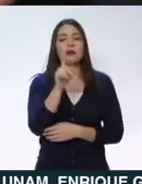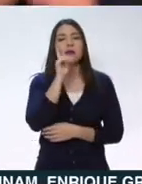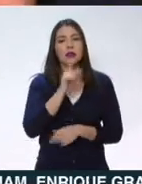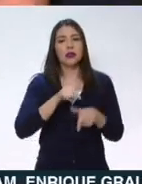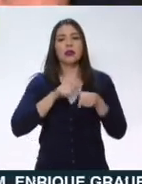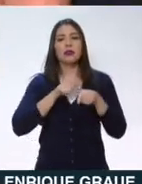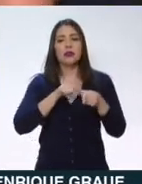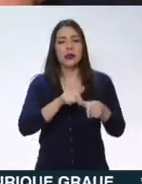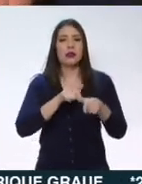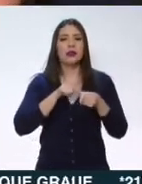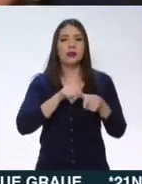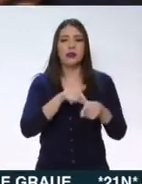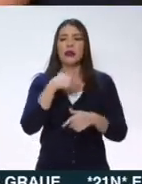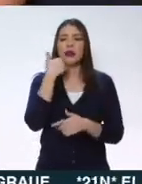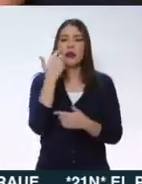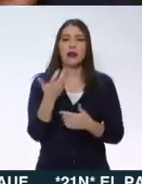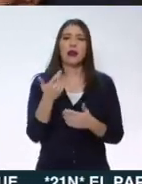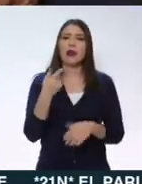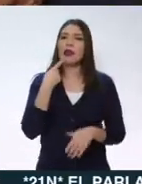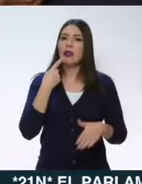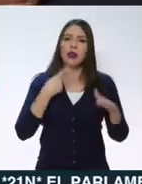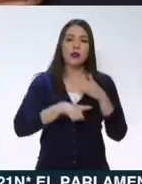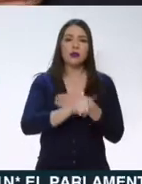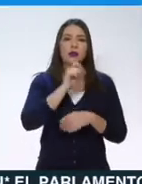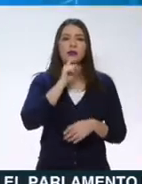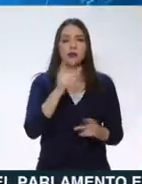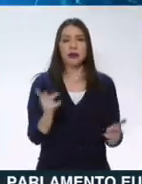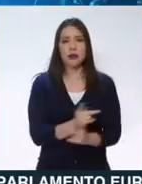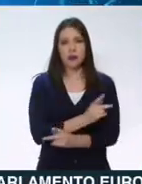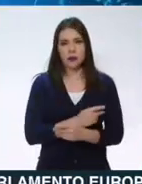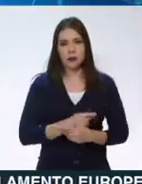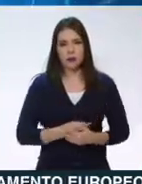con la intención de denunciar los hechos.